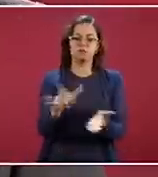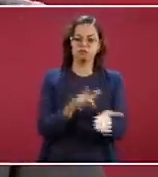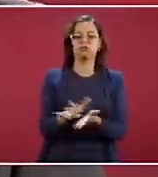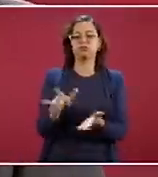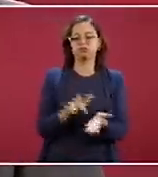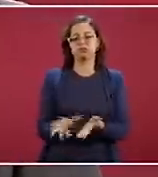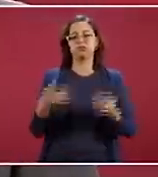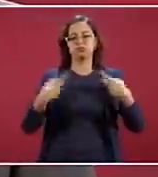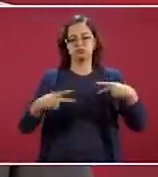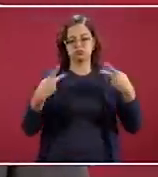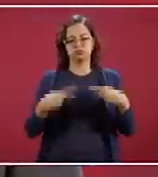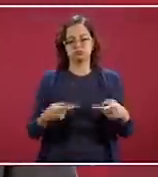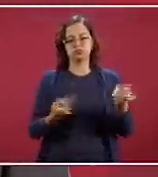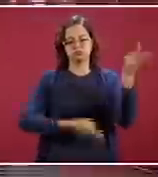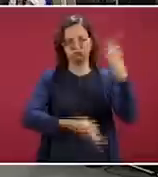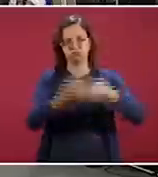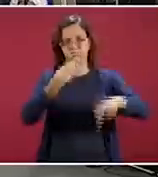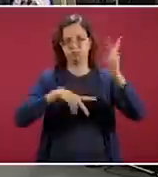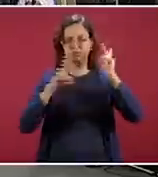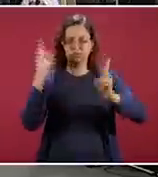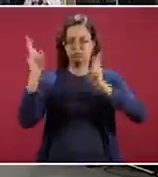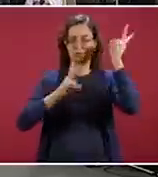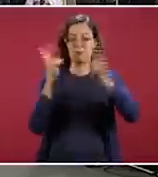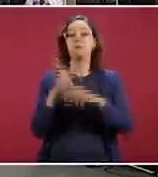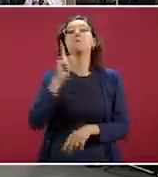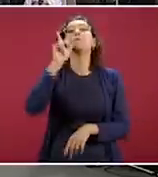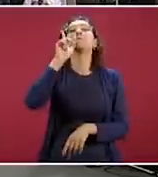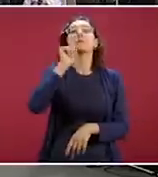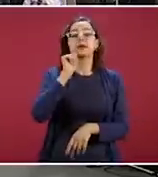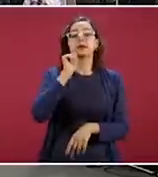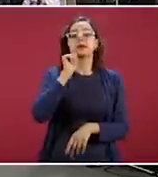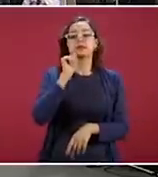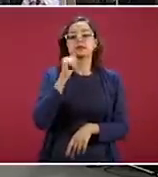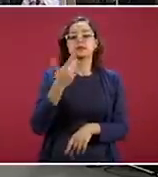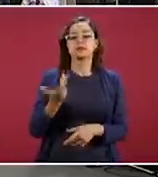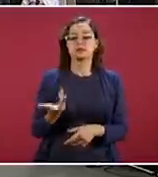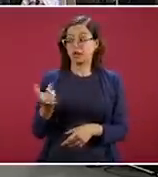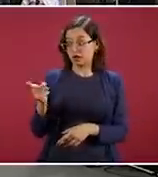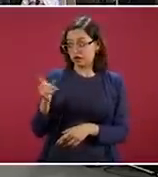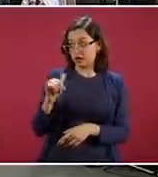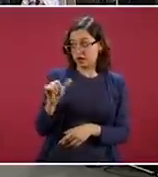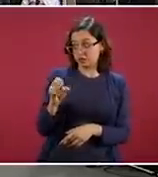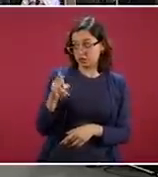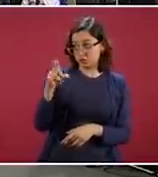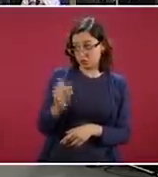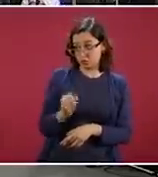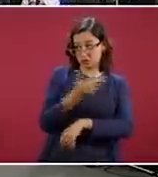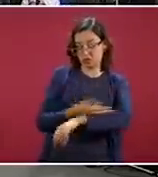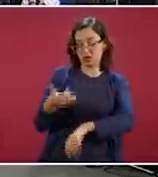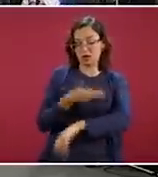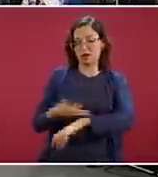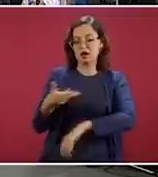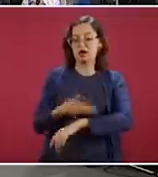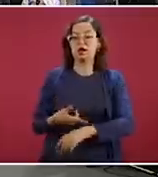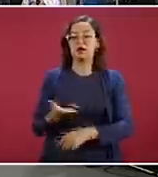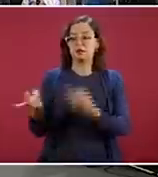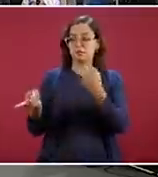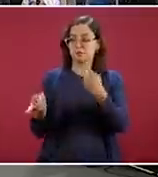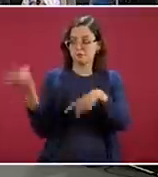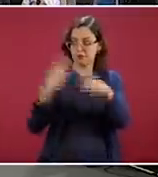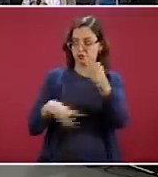los paisanos. Entonces, si les parece, mañana, Jesús, vemos con